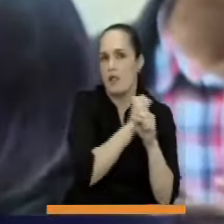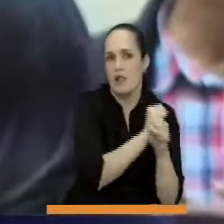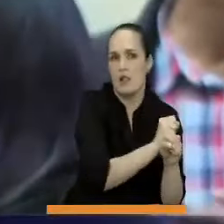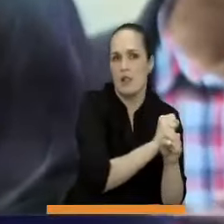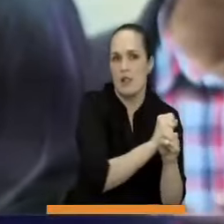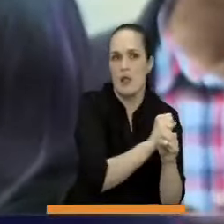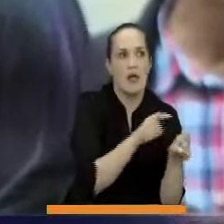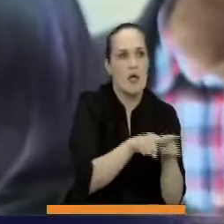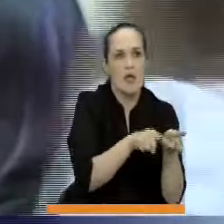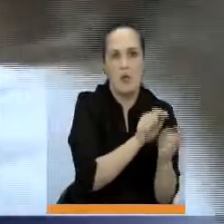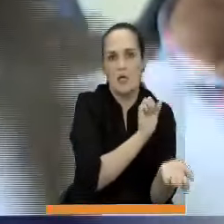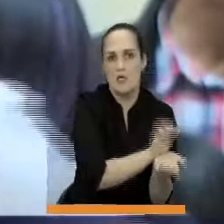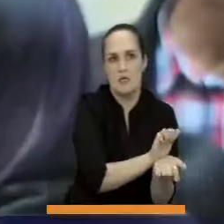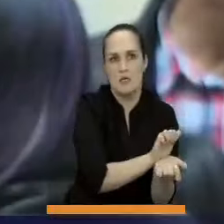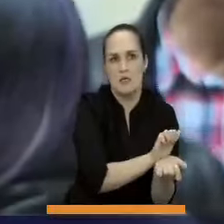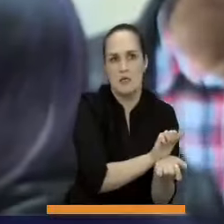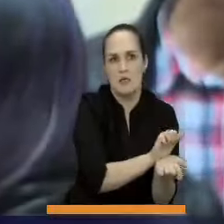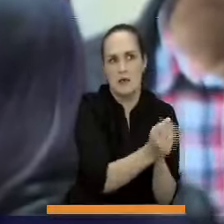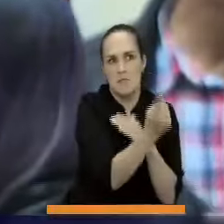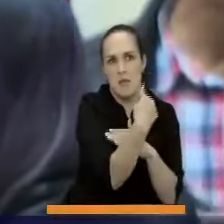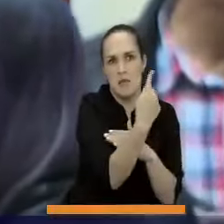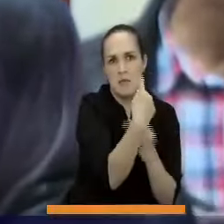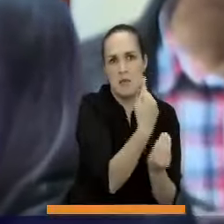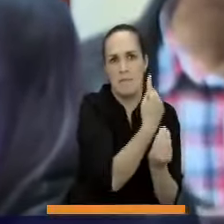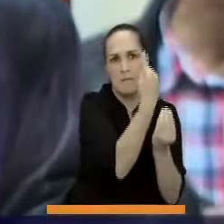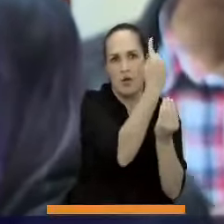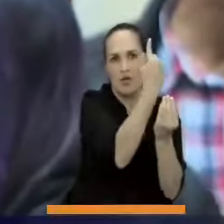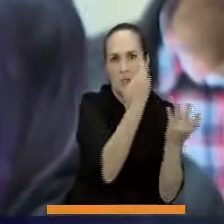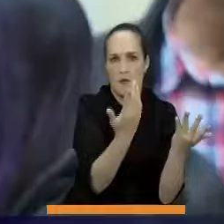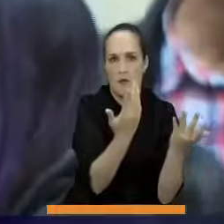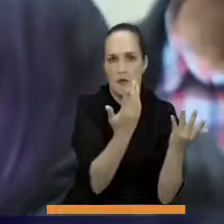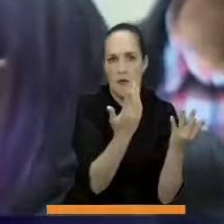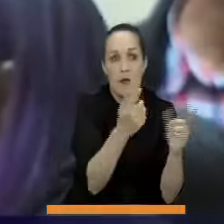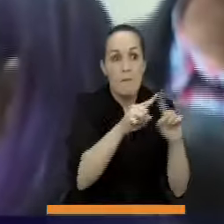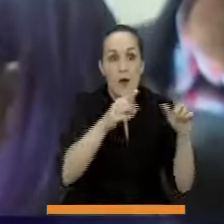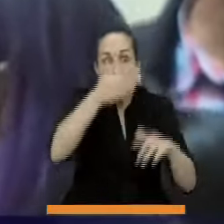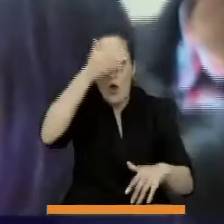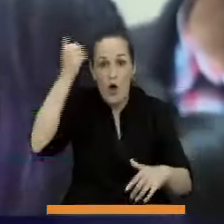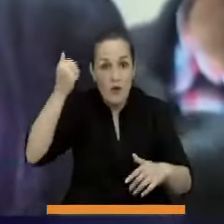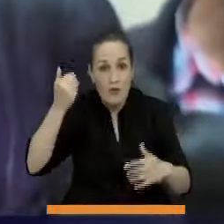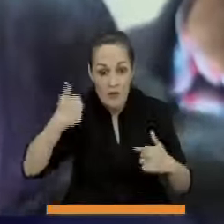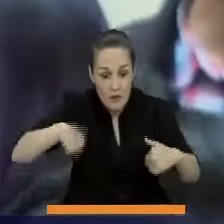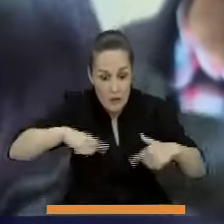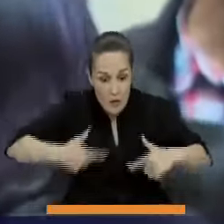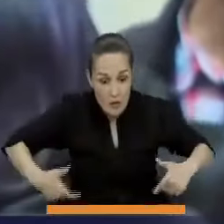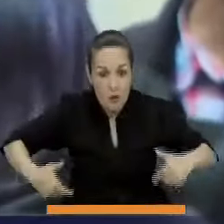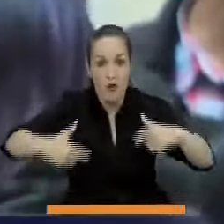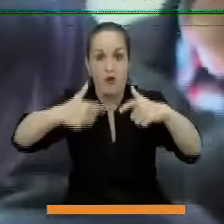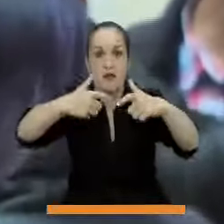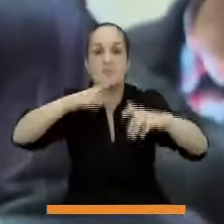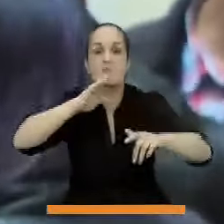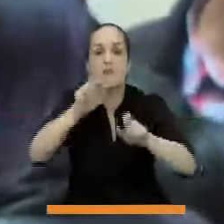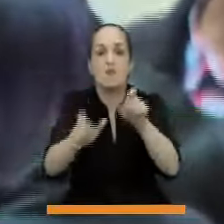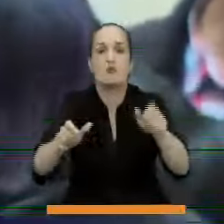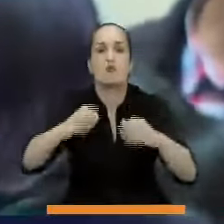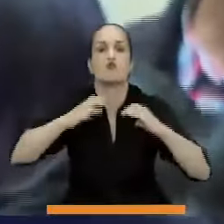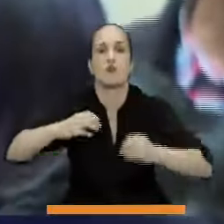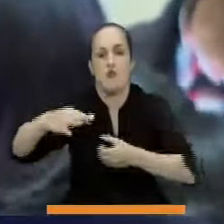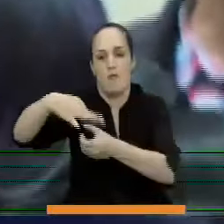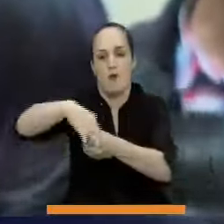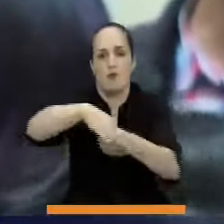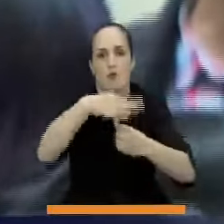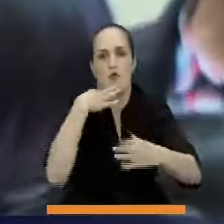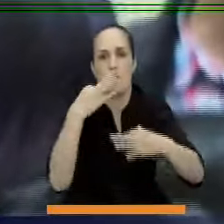que se vuelven jefes de la democracia y olvidan que a los congresistas y concejales y diputados los eligen ciudadanos y